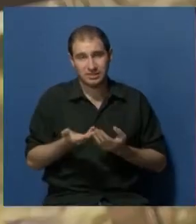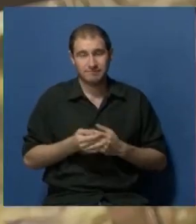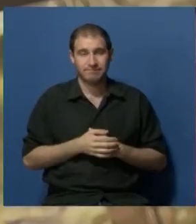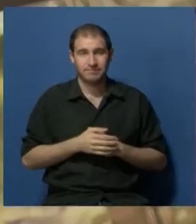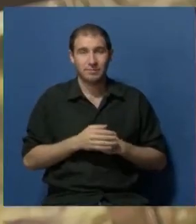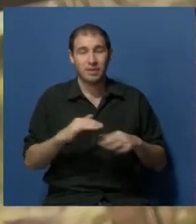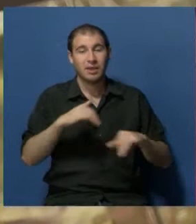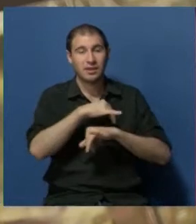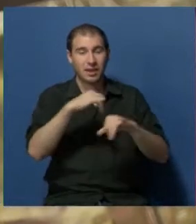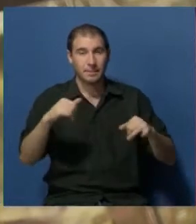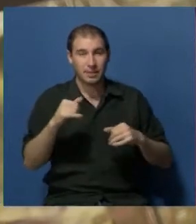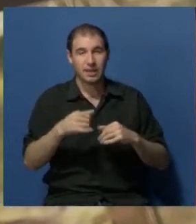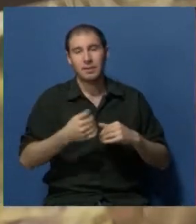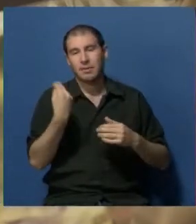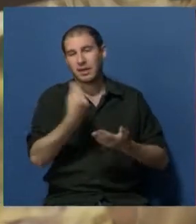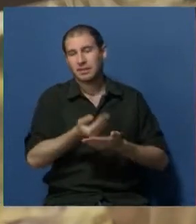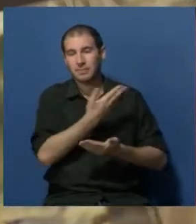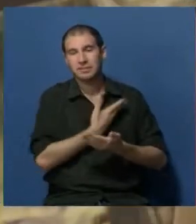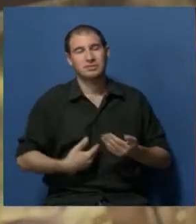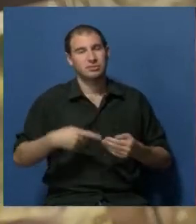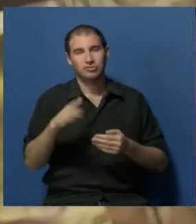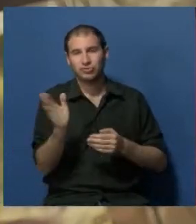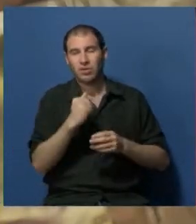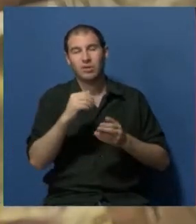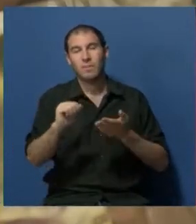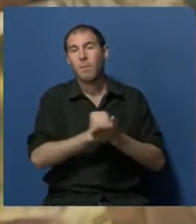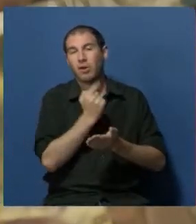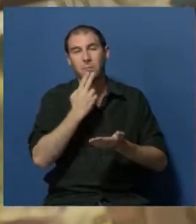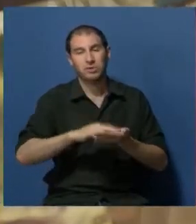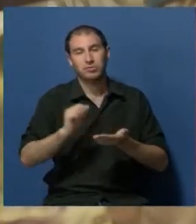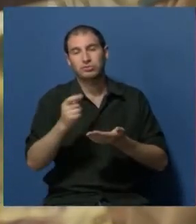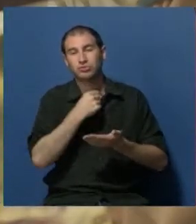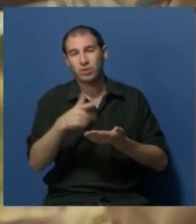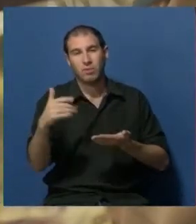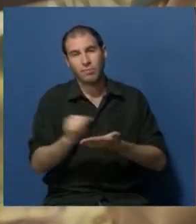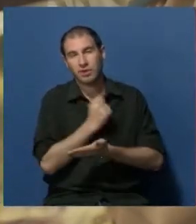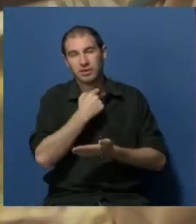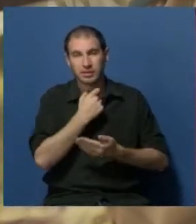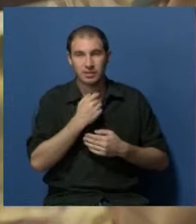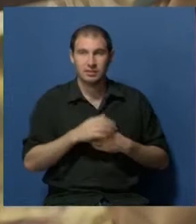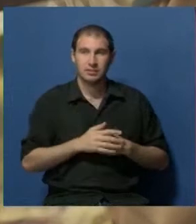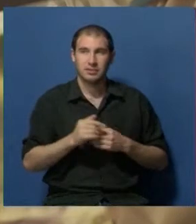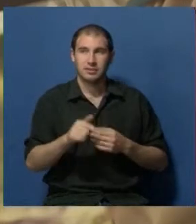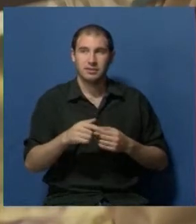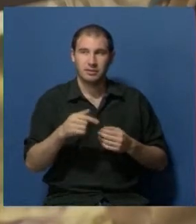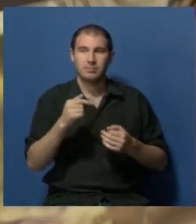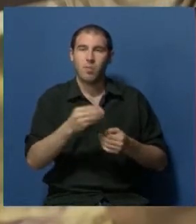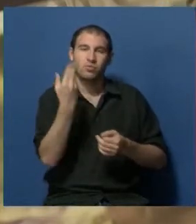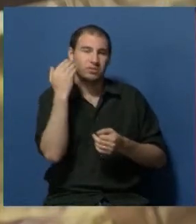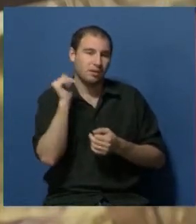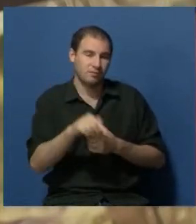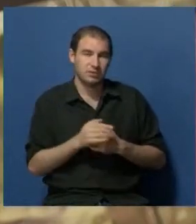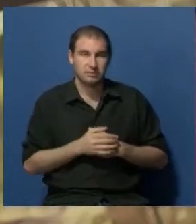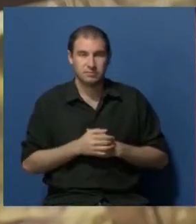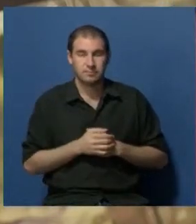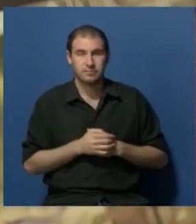En campaña casi todos los candidatos a presidente hablaron de eliminar el impuesto a las ganancias. Está supervisto, digamos, eso no hay